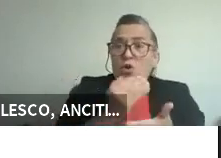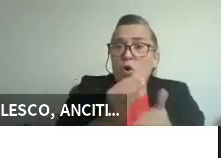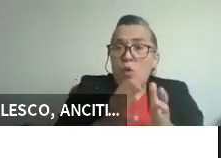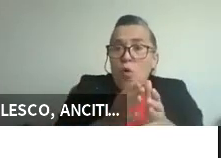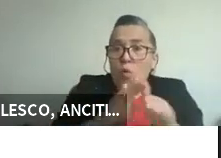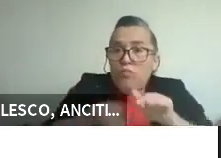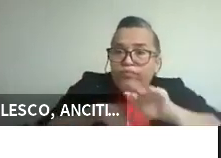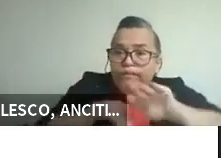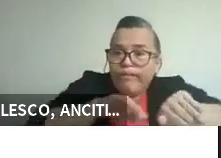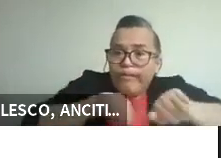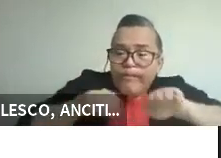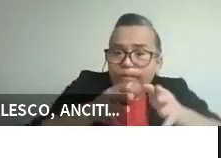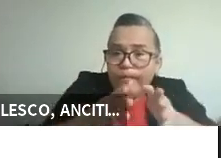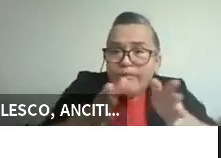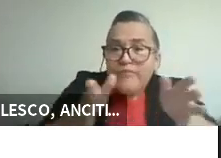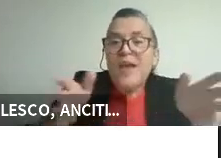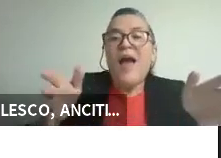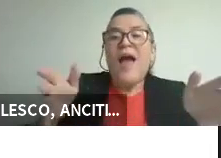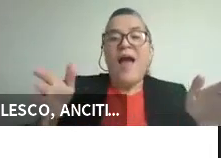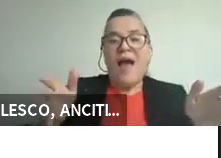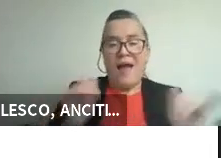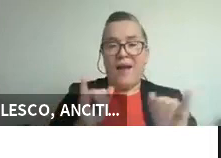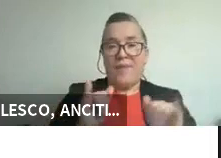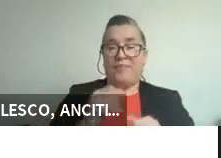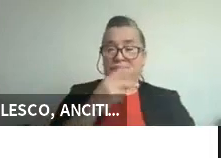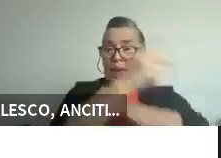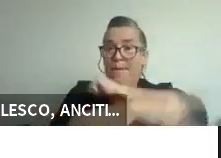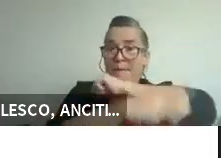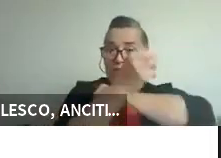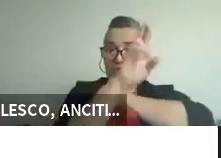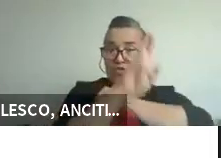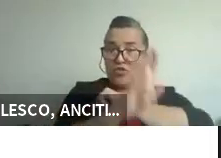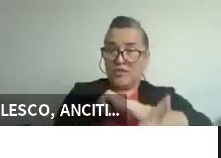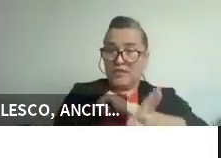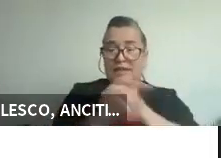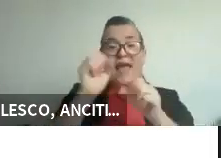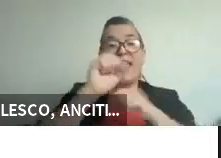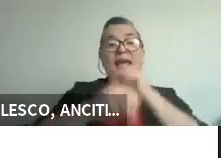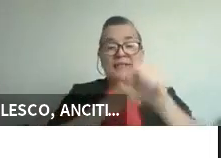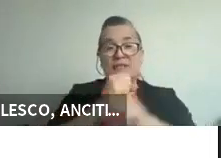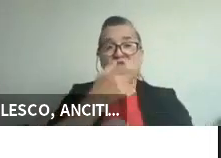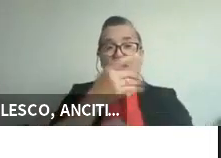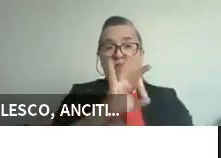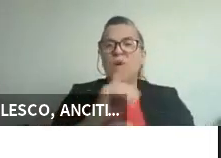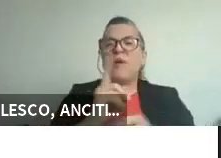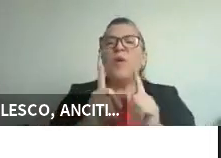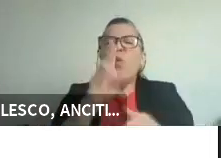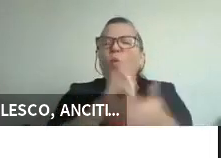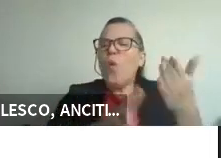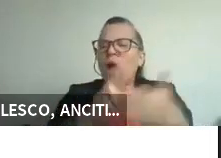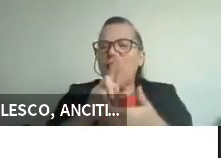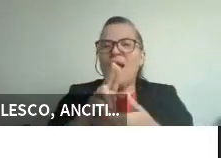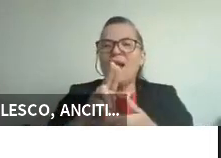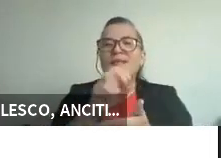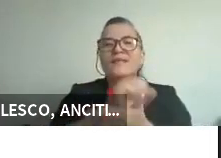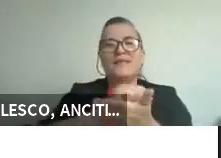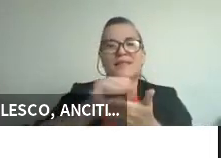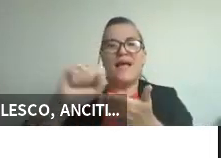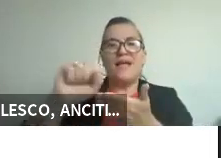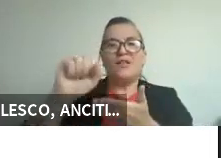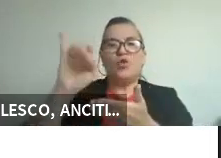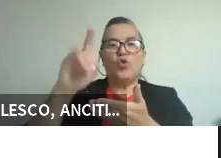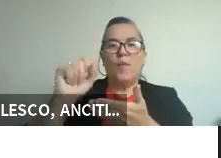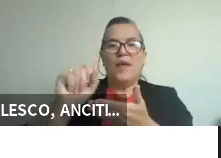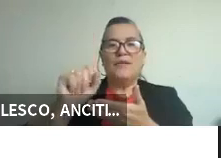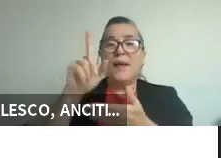evolución nuestro país en el siglo 19 tuvo una universidad la universidad de santo tomás la cual fue clausurada